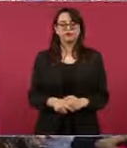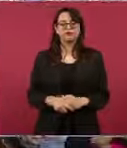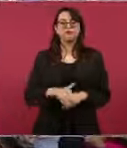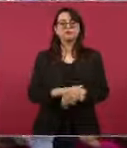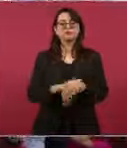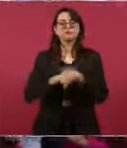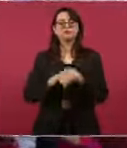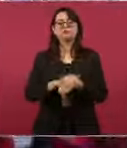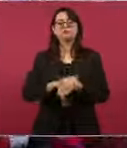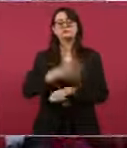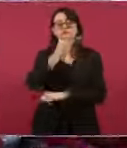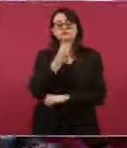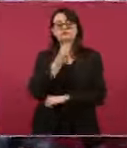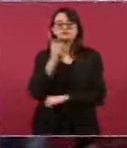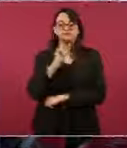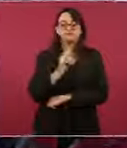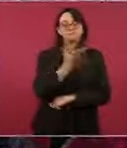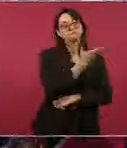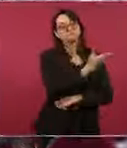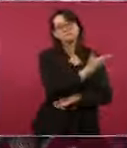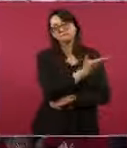Amigas, amigos,